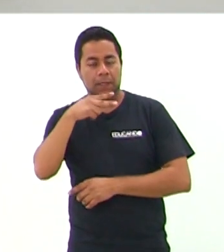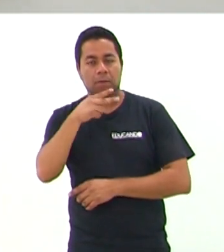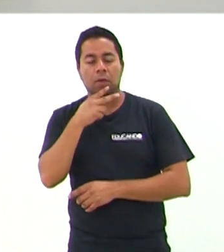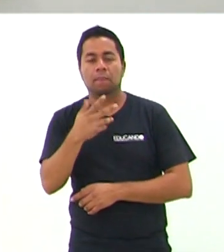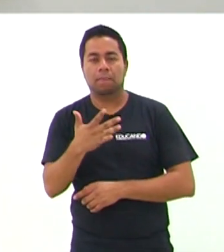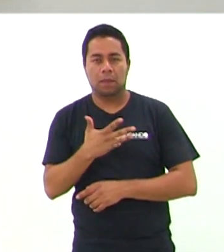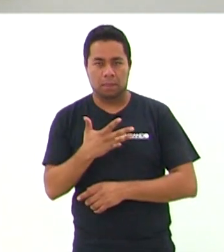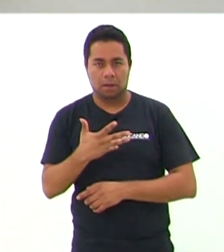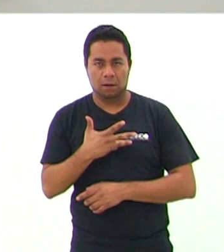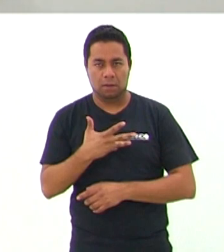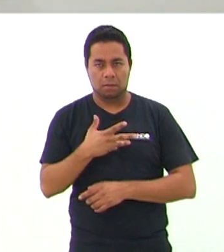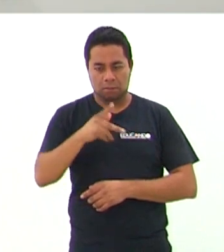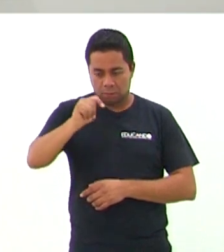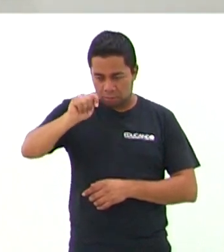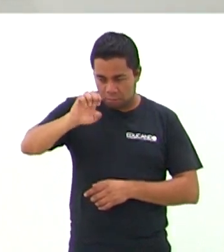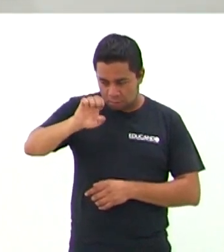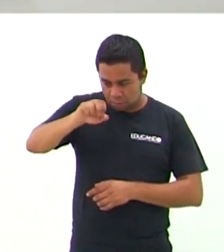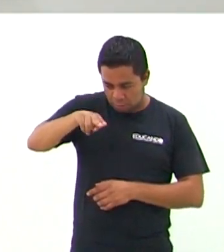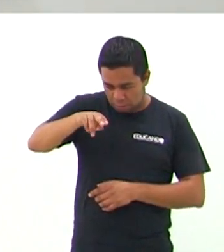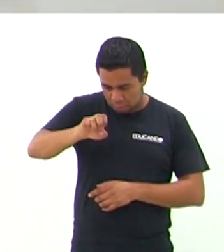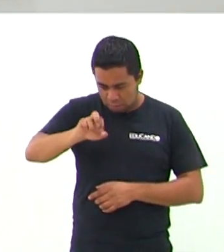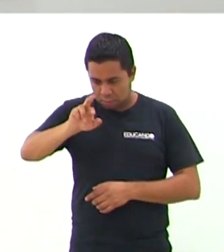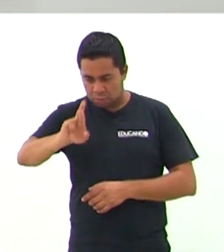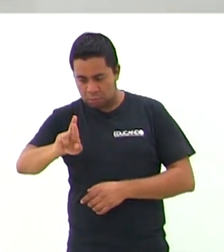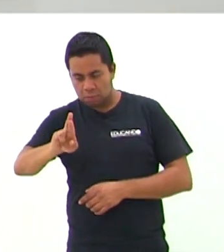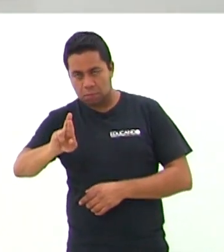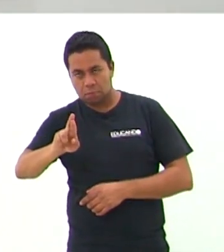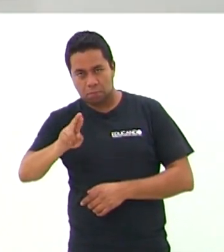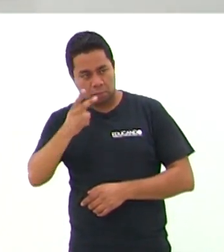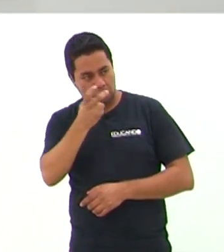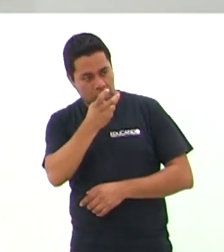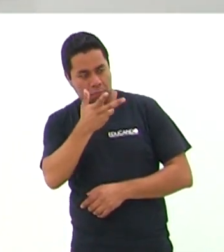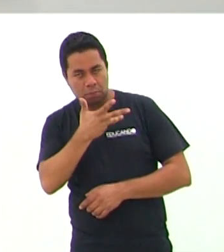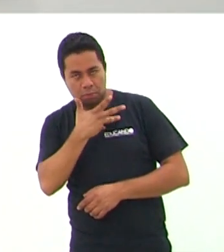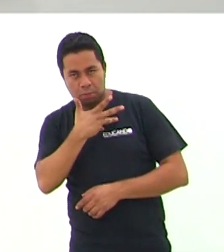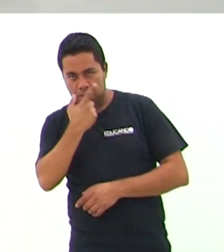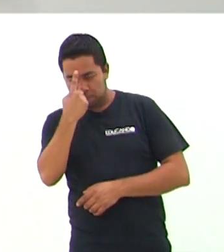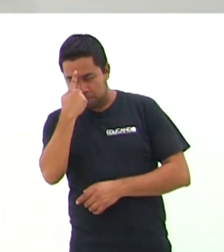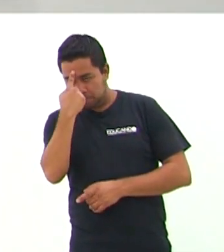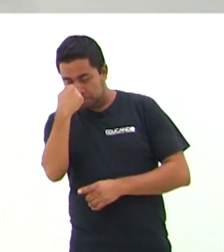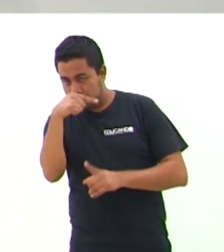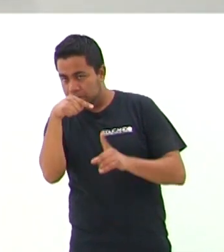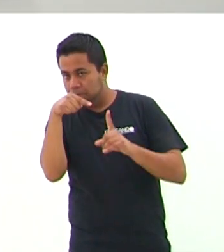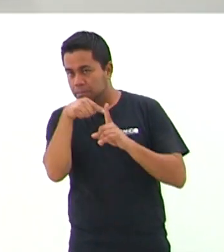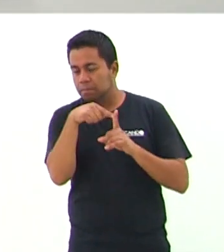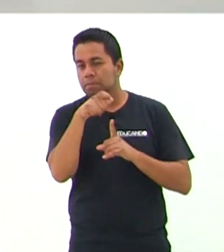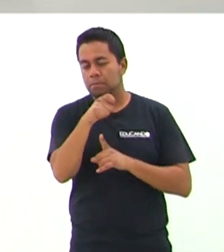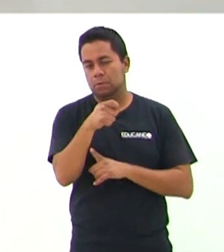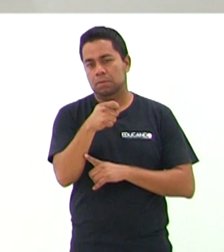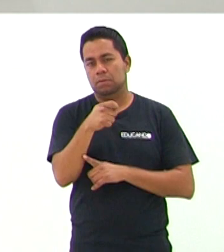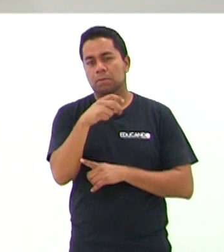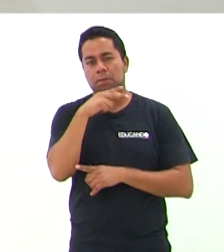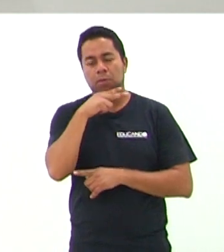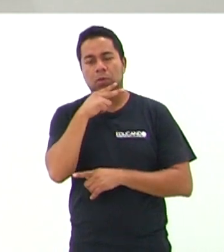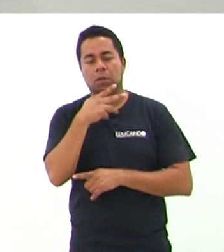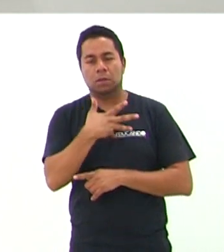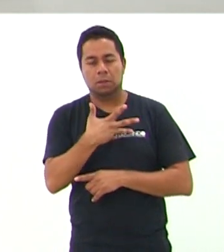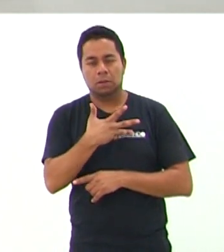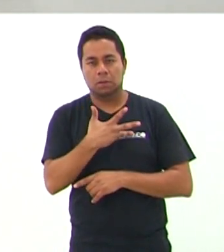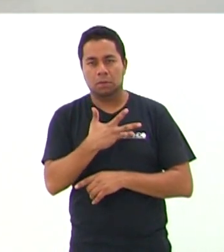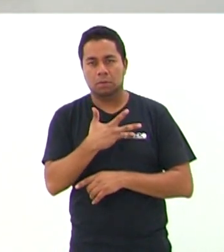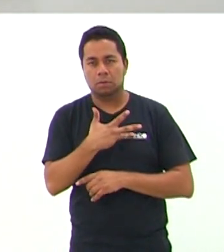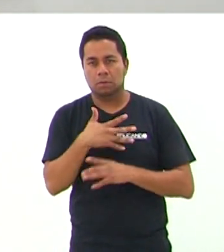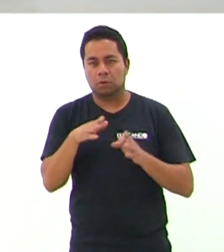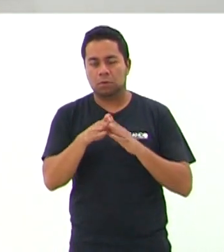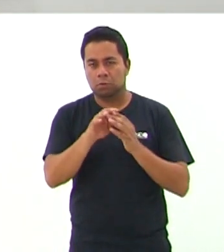tener. Bien. Ahí tenemos lo que es la referencia del verbo tener. ¿Cómo lo